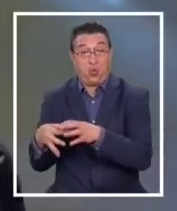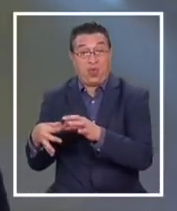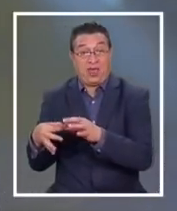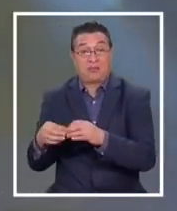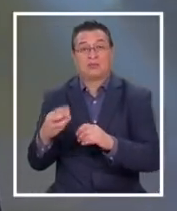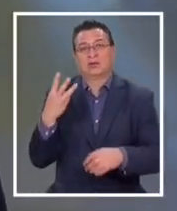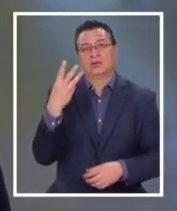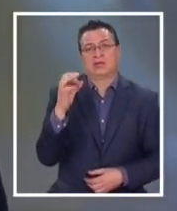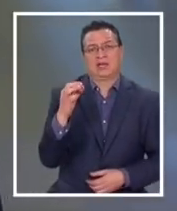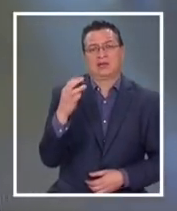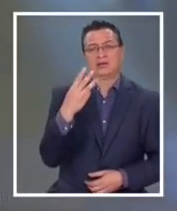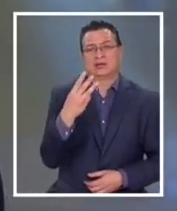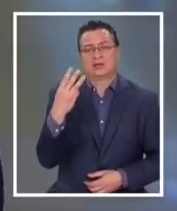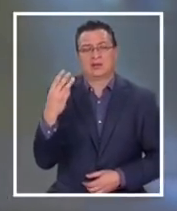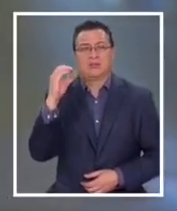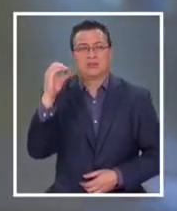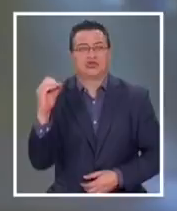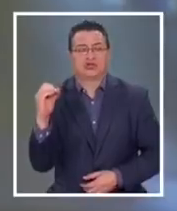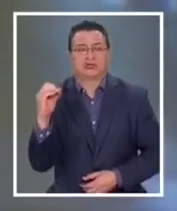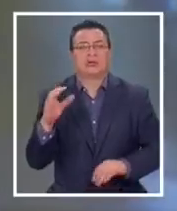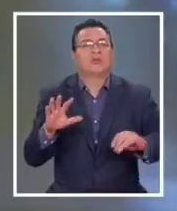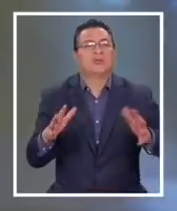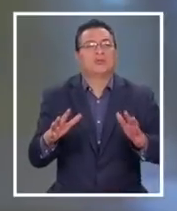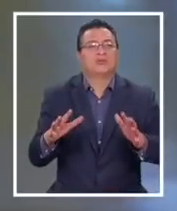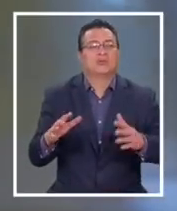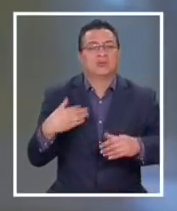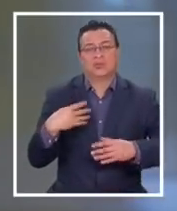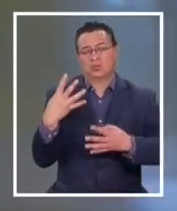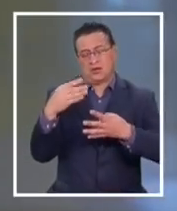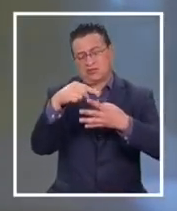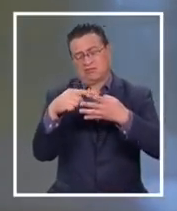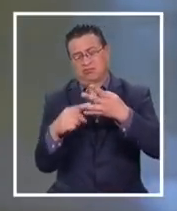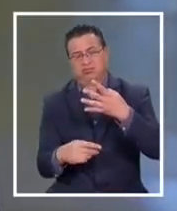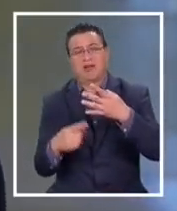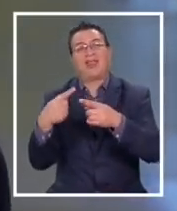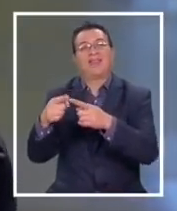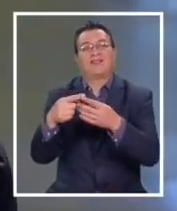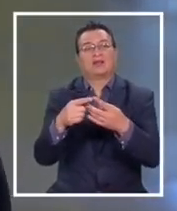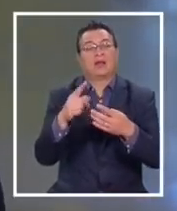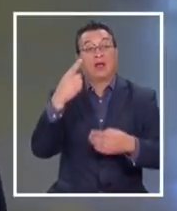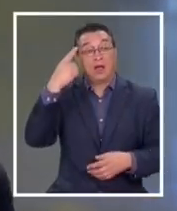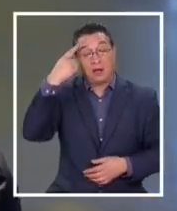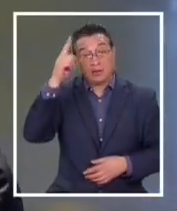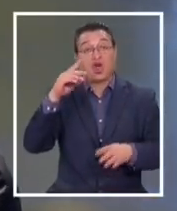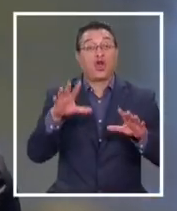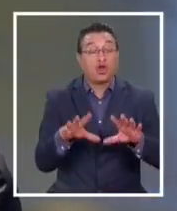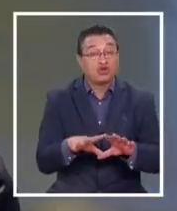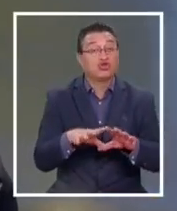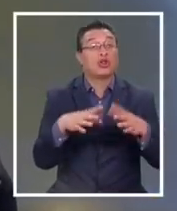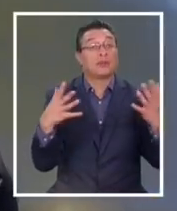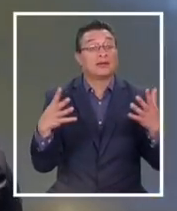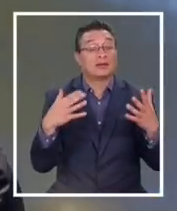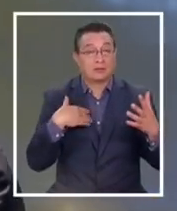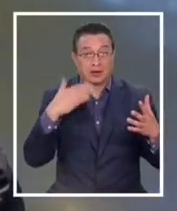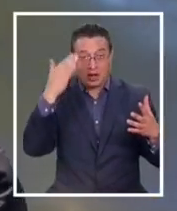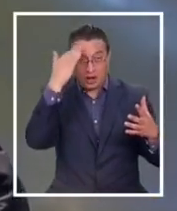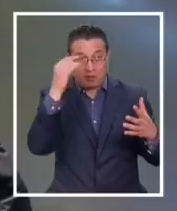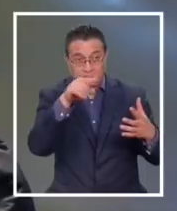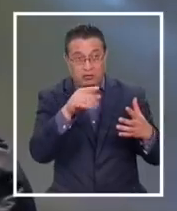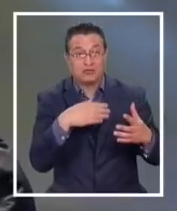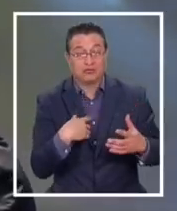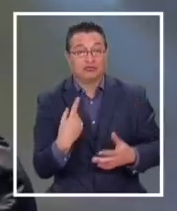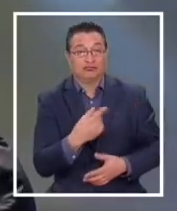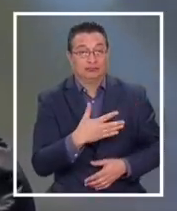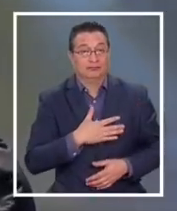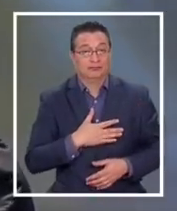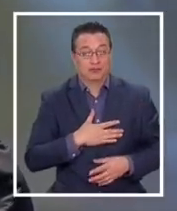a tener el 30, 33% en votos. Son cuatro elecciones, pero como Y fíjate que la sorpresa frente a la opinión pública la vamos a dar